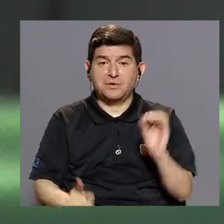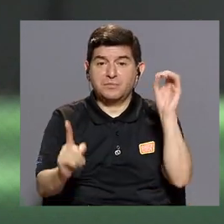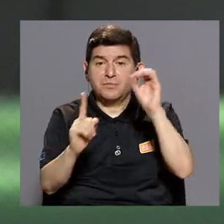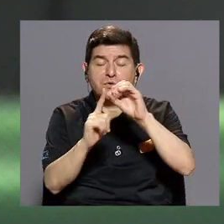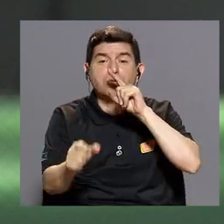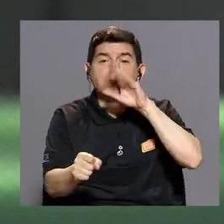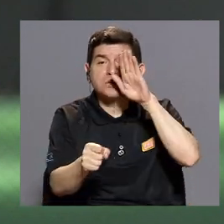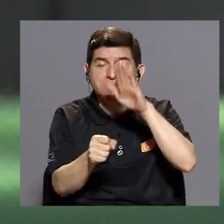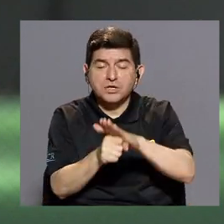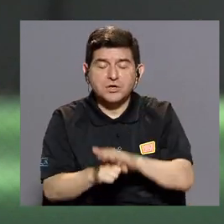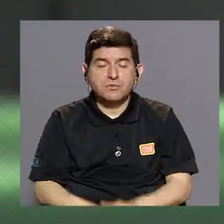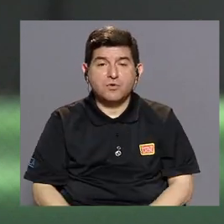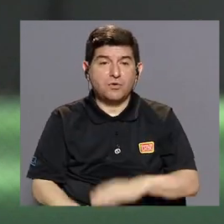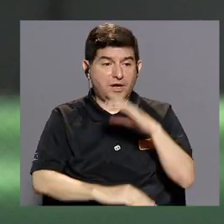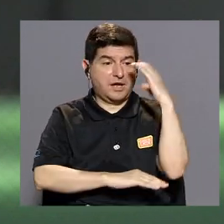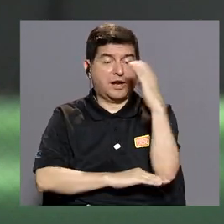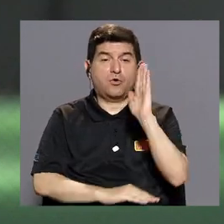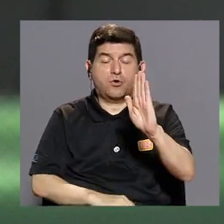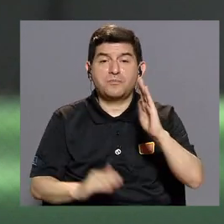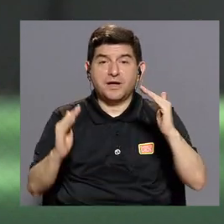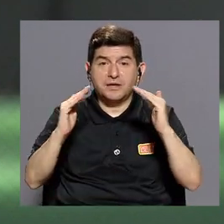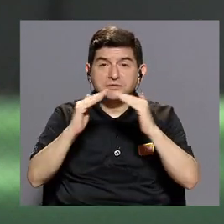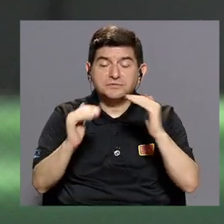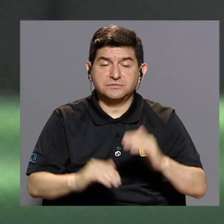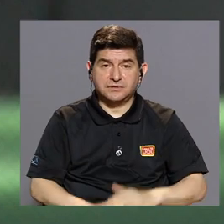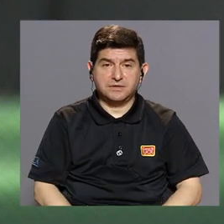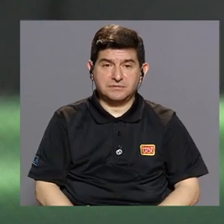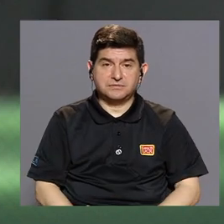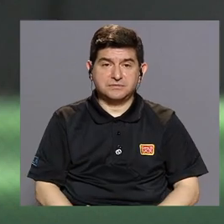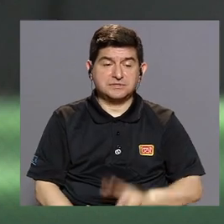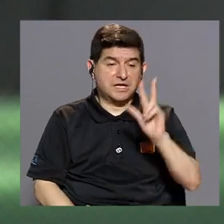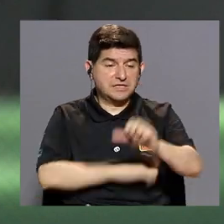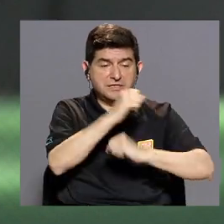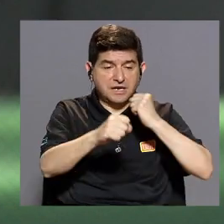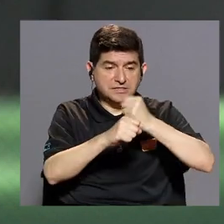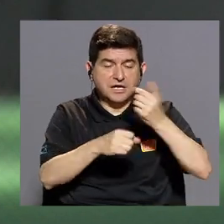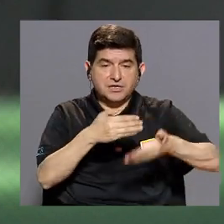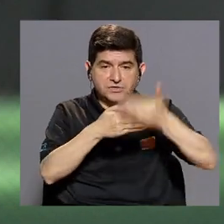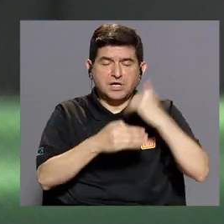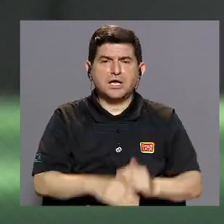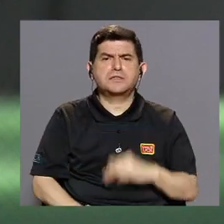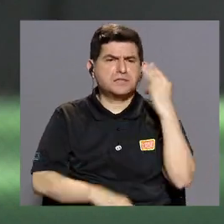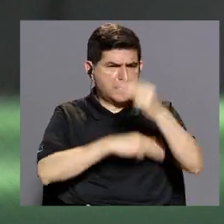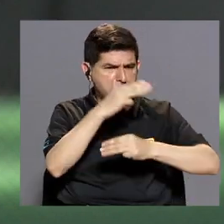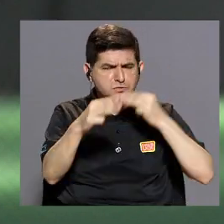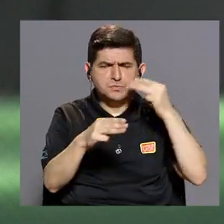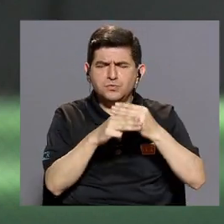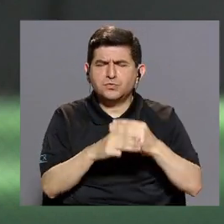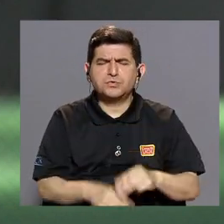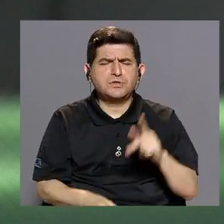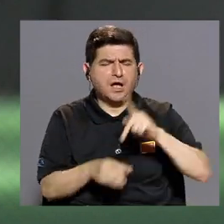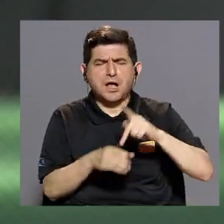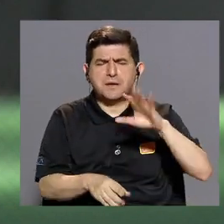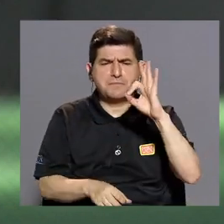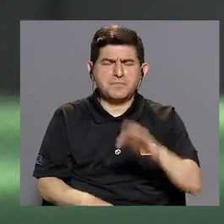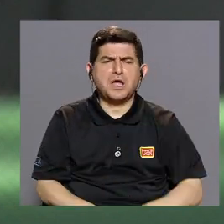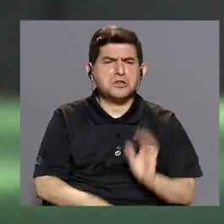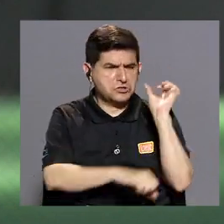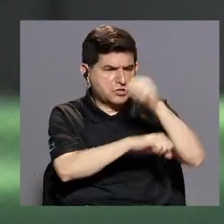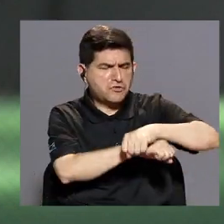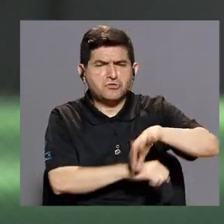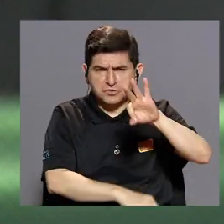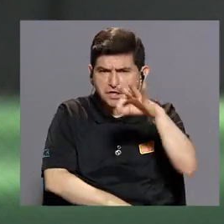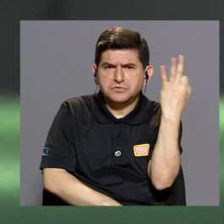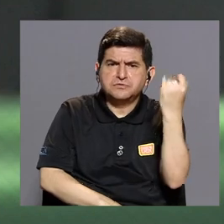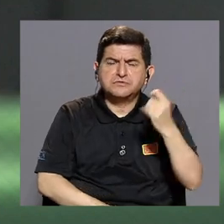objetivo se cumpliera, ¿verdad? Colombia en su casa. Y venía a ser 3 años atrás un mundial muy bueno, ¿verdad? Uh-huh. Incluso le había ganado a Francia